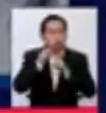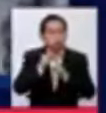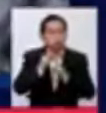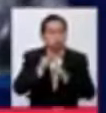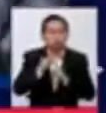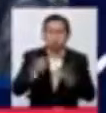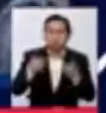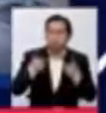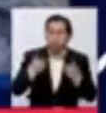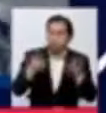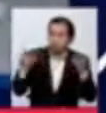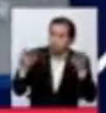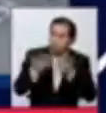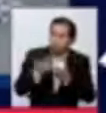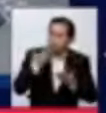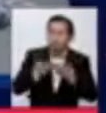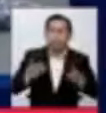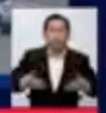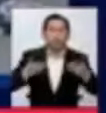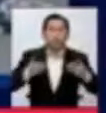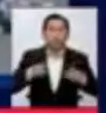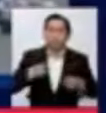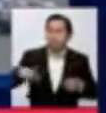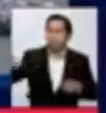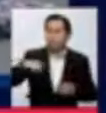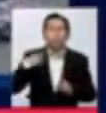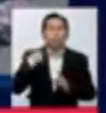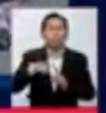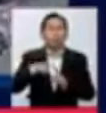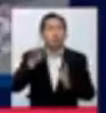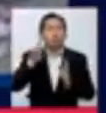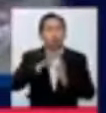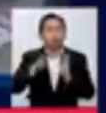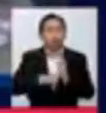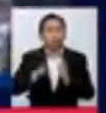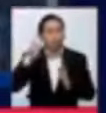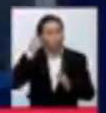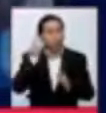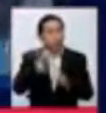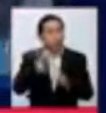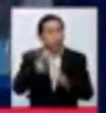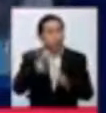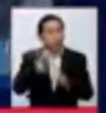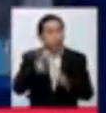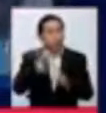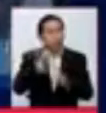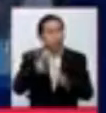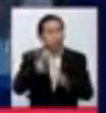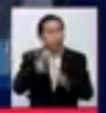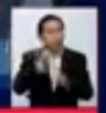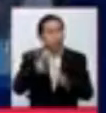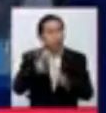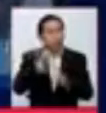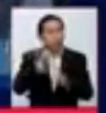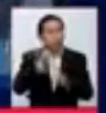hemos encontrado con mucho agrado una manifestación de voluntad política por parte del gobierno que creemos